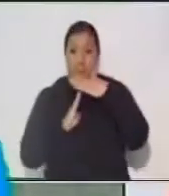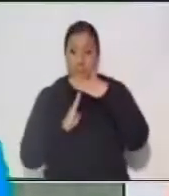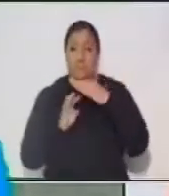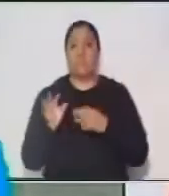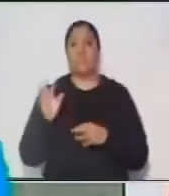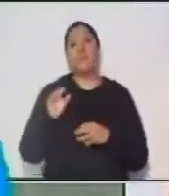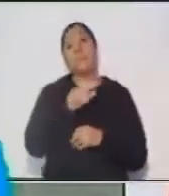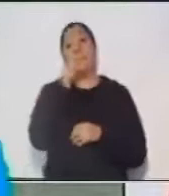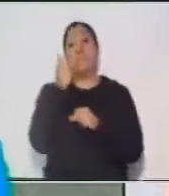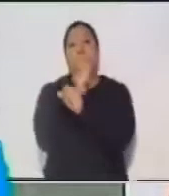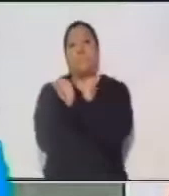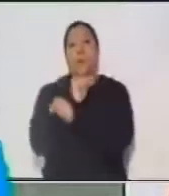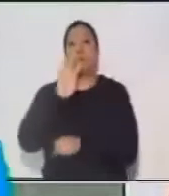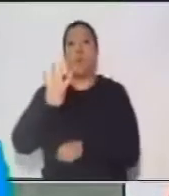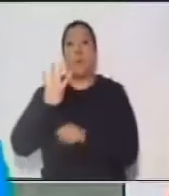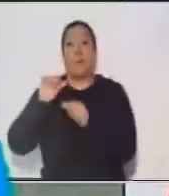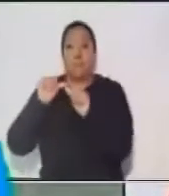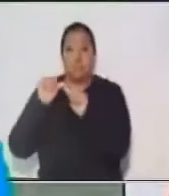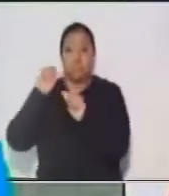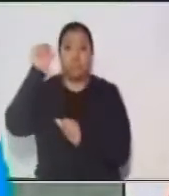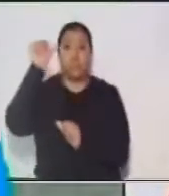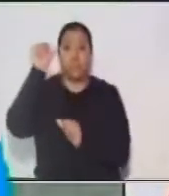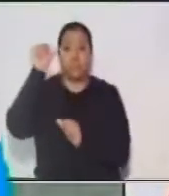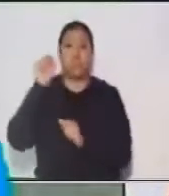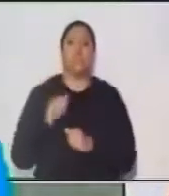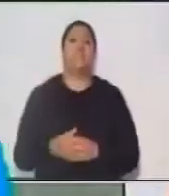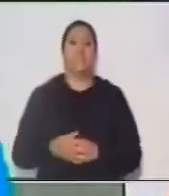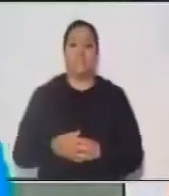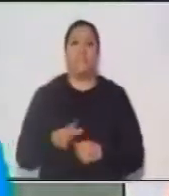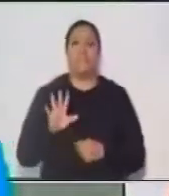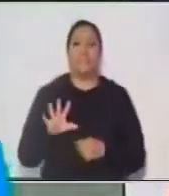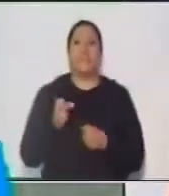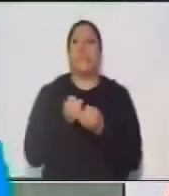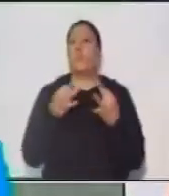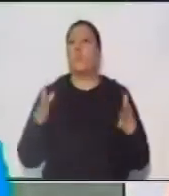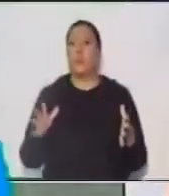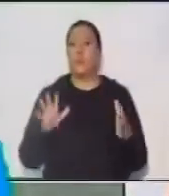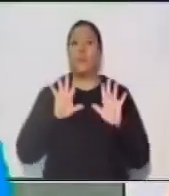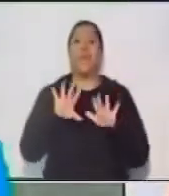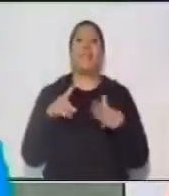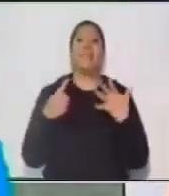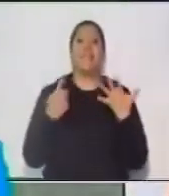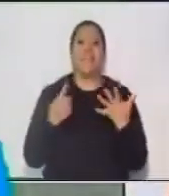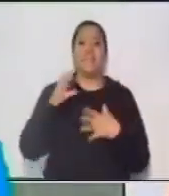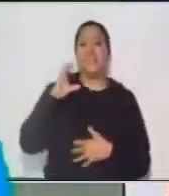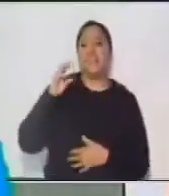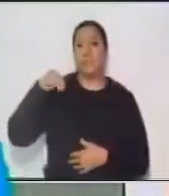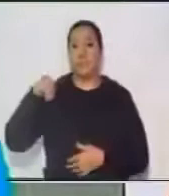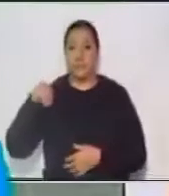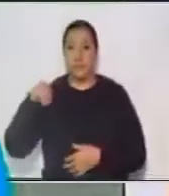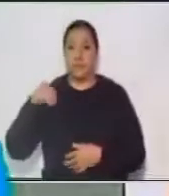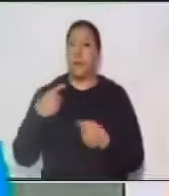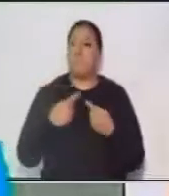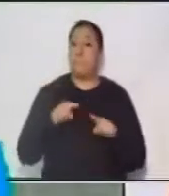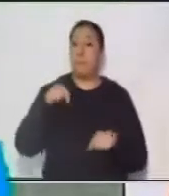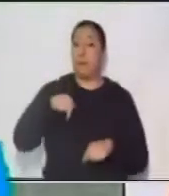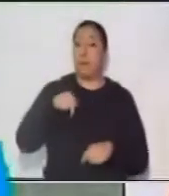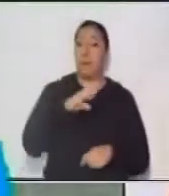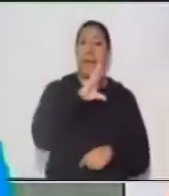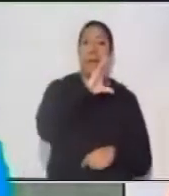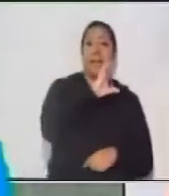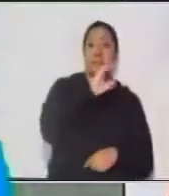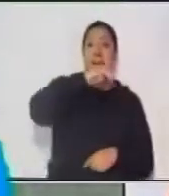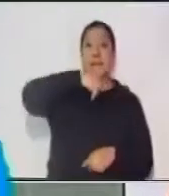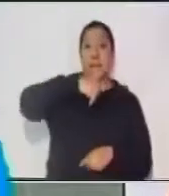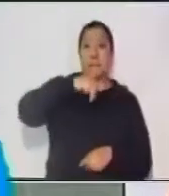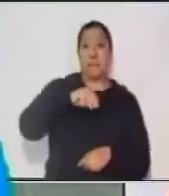su altura. Y son 16 centímetros, pero ahora son centímetros por centímetros, porque